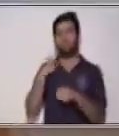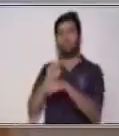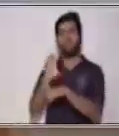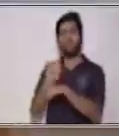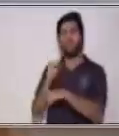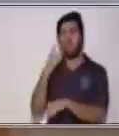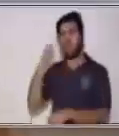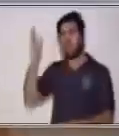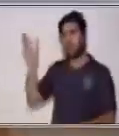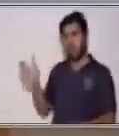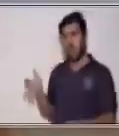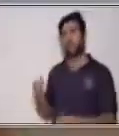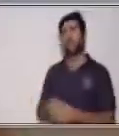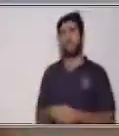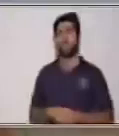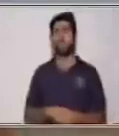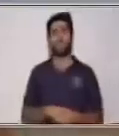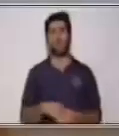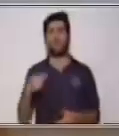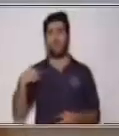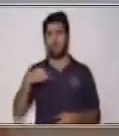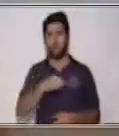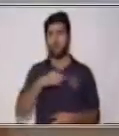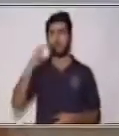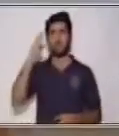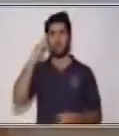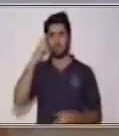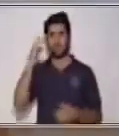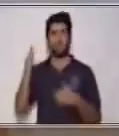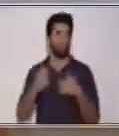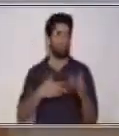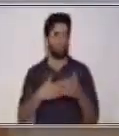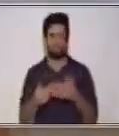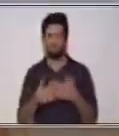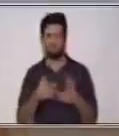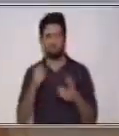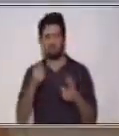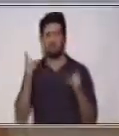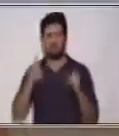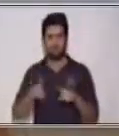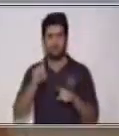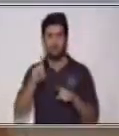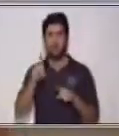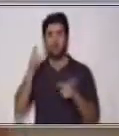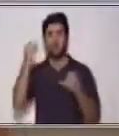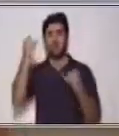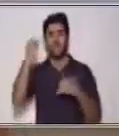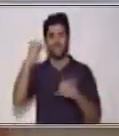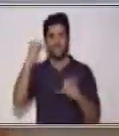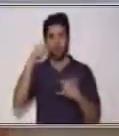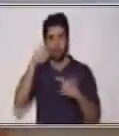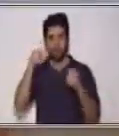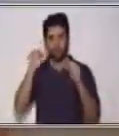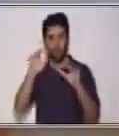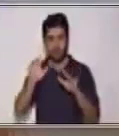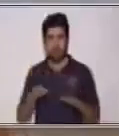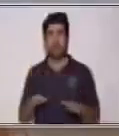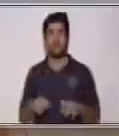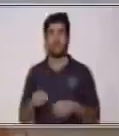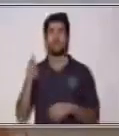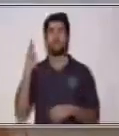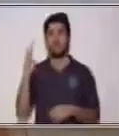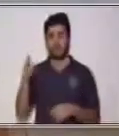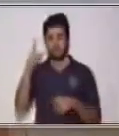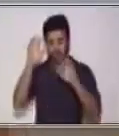esto? Recordemos que independientemente del tipo de informe que realices, debes de mantener